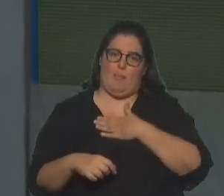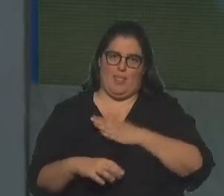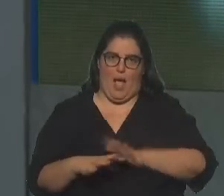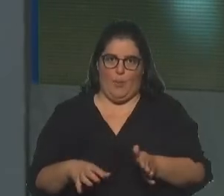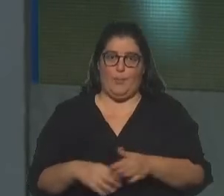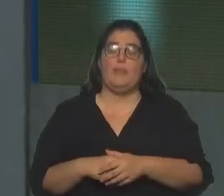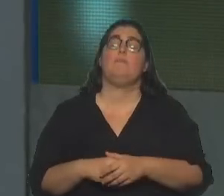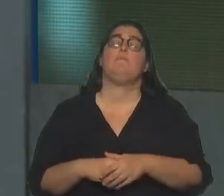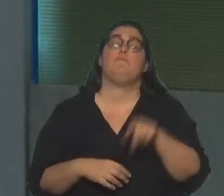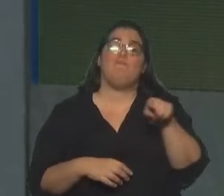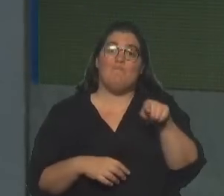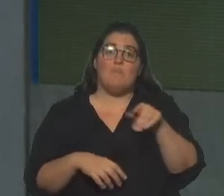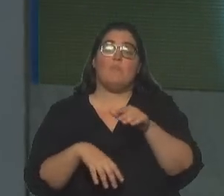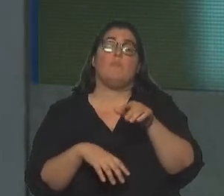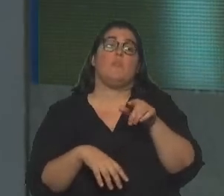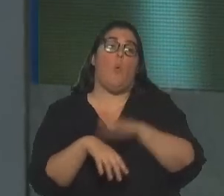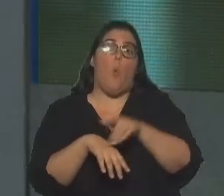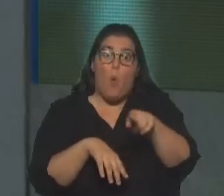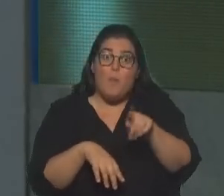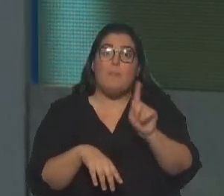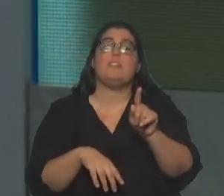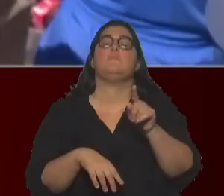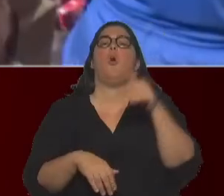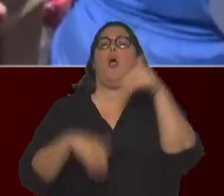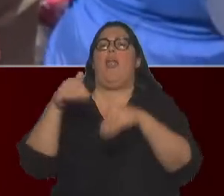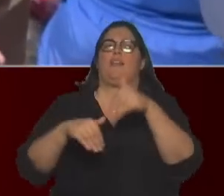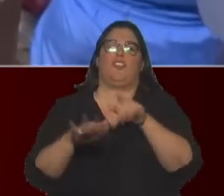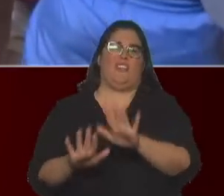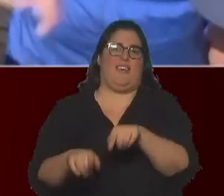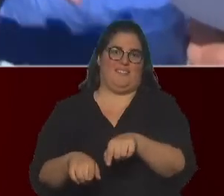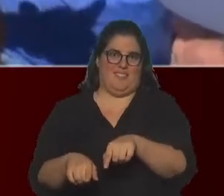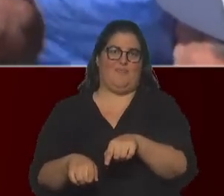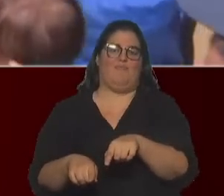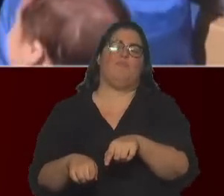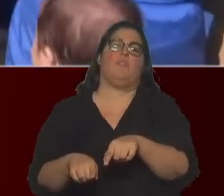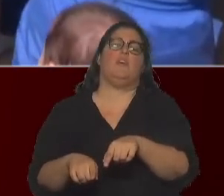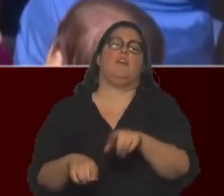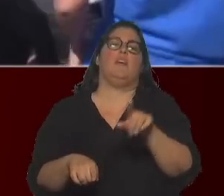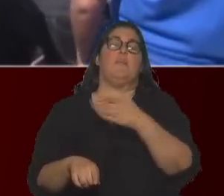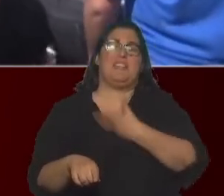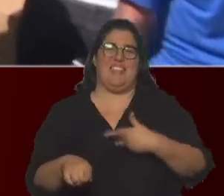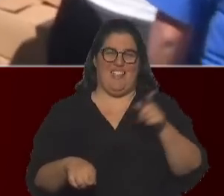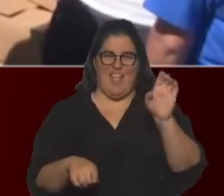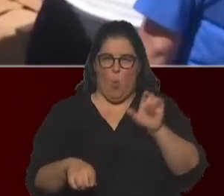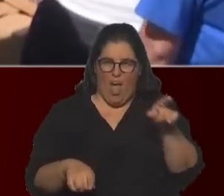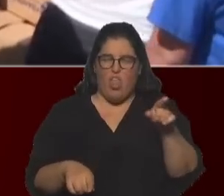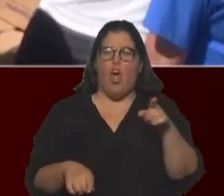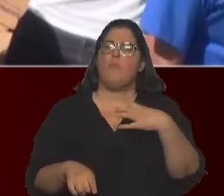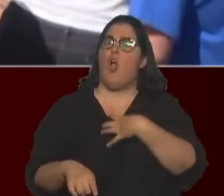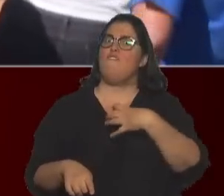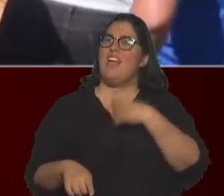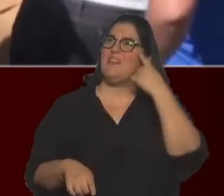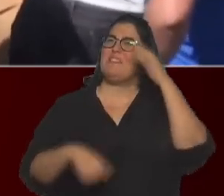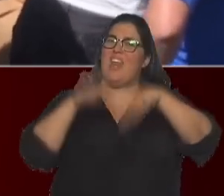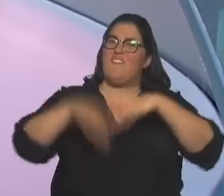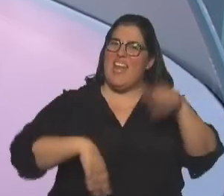Esto hizo que pasara lo que pasara en estas elecciones. Lasso tenía confianza en el referéndum, no tenía